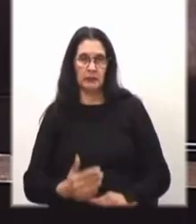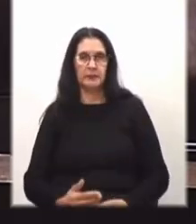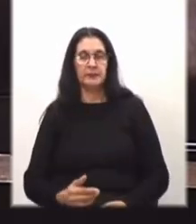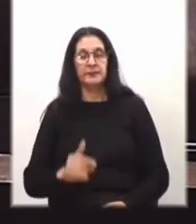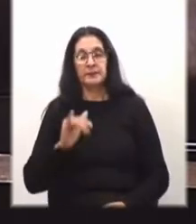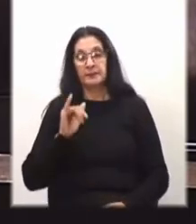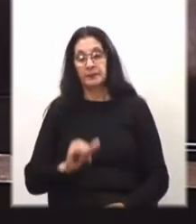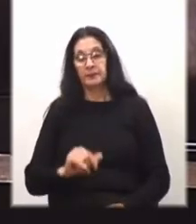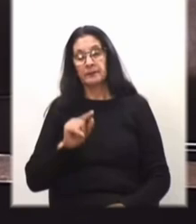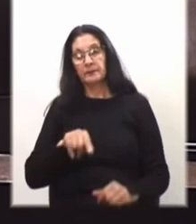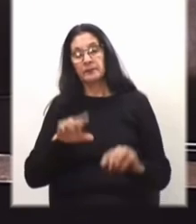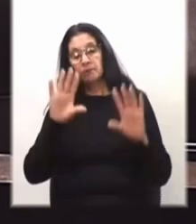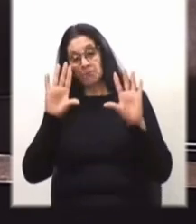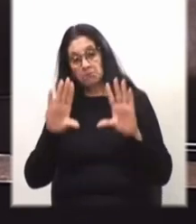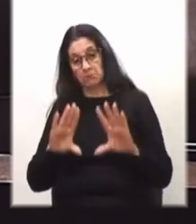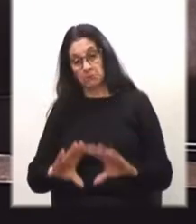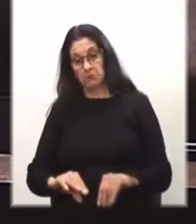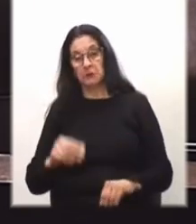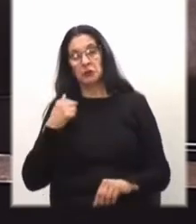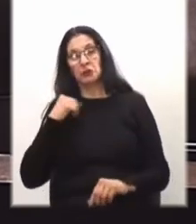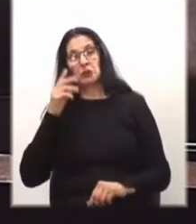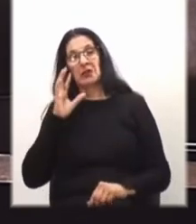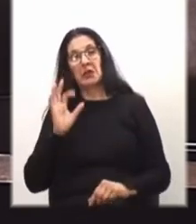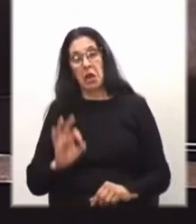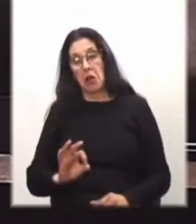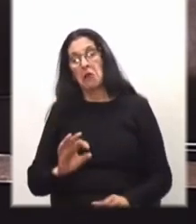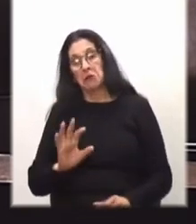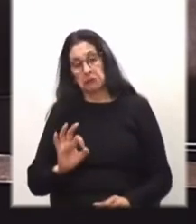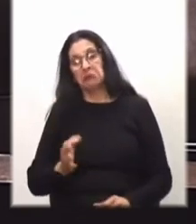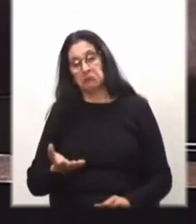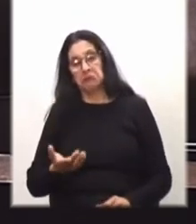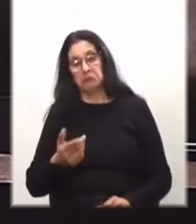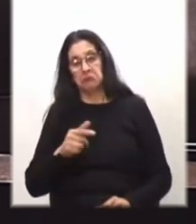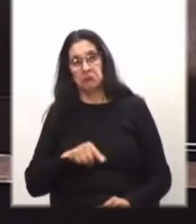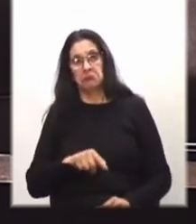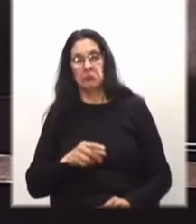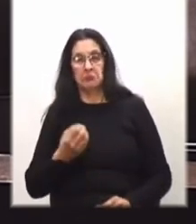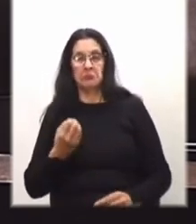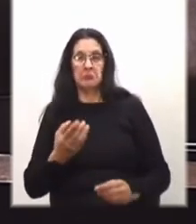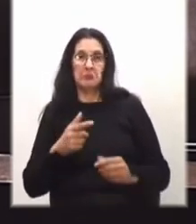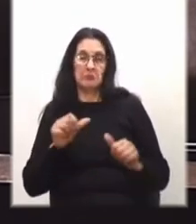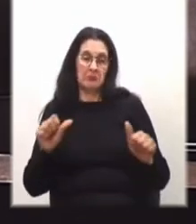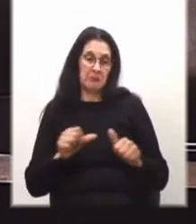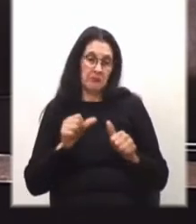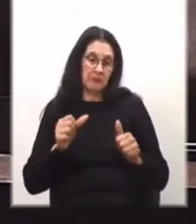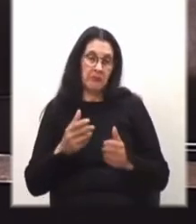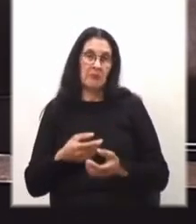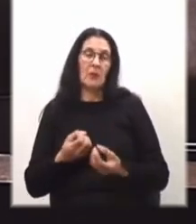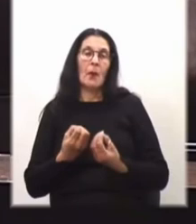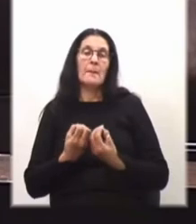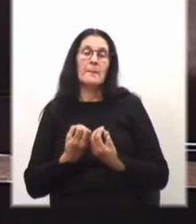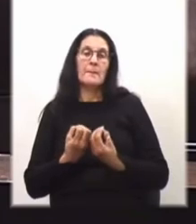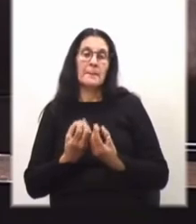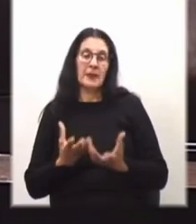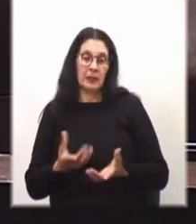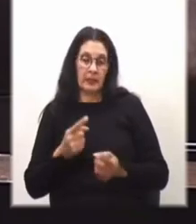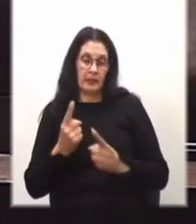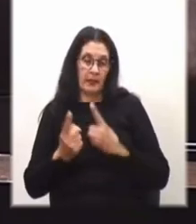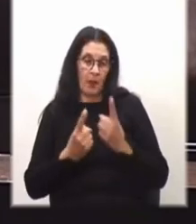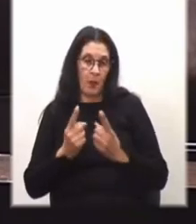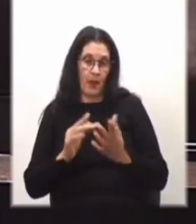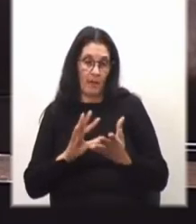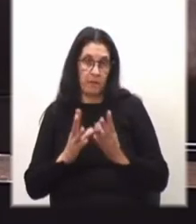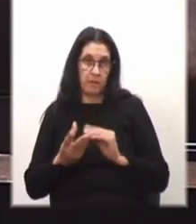todo esto yo creo que vale la pena traerlo a colación, porque de alguna manera